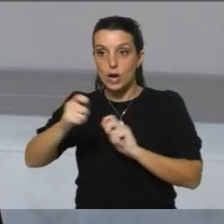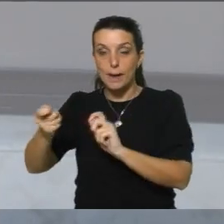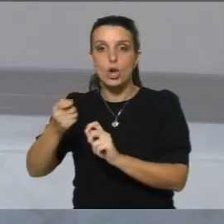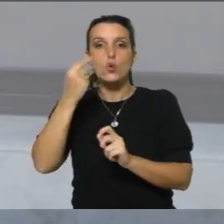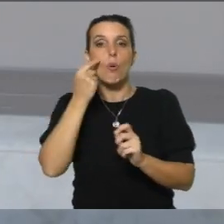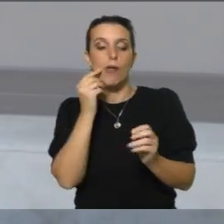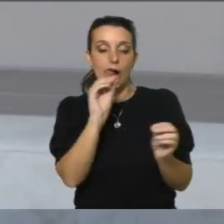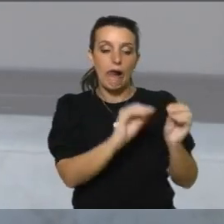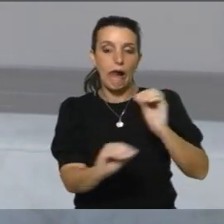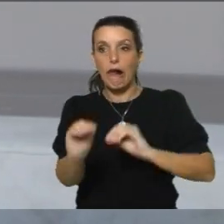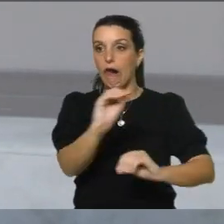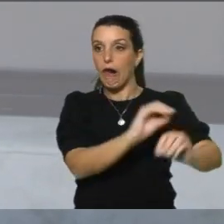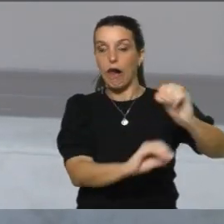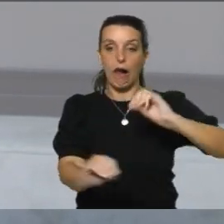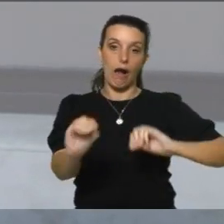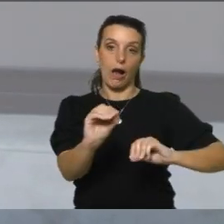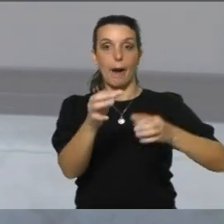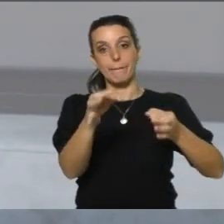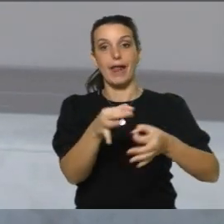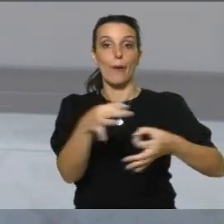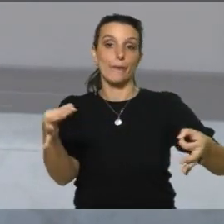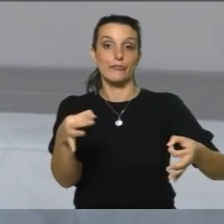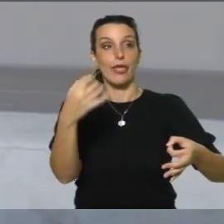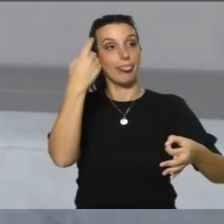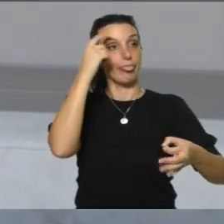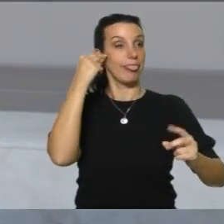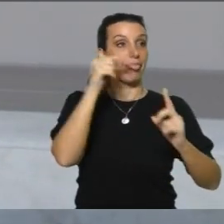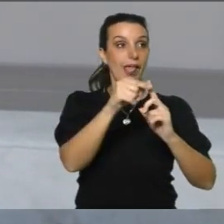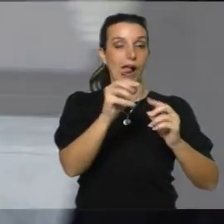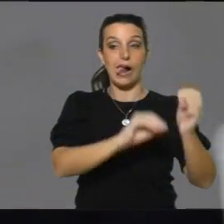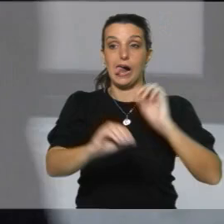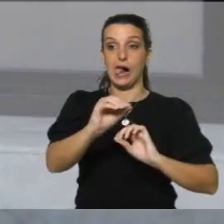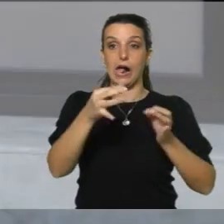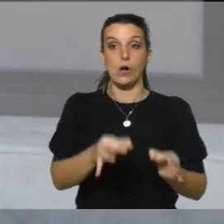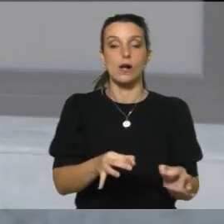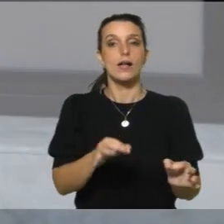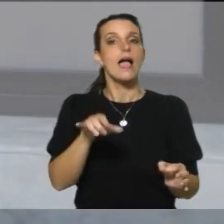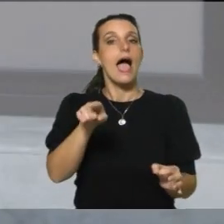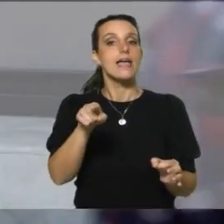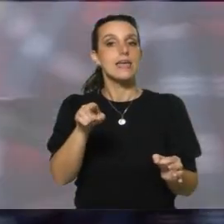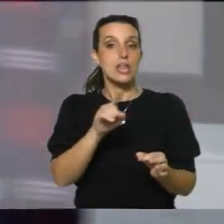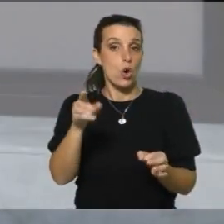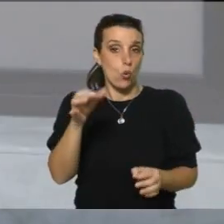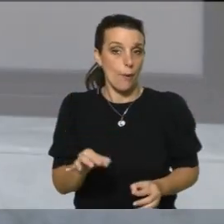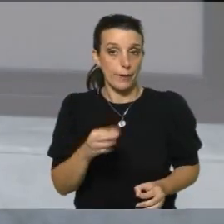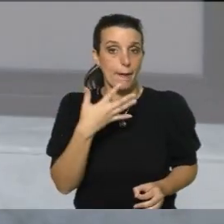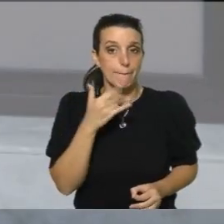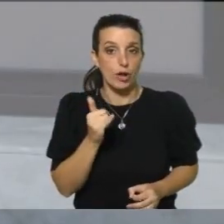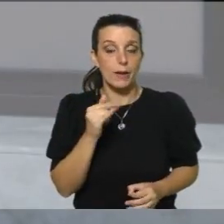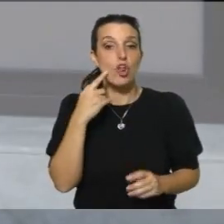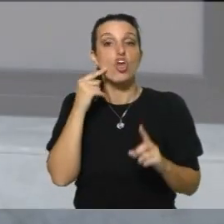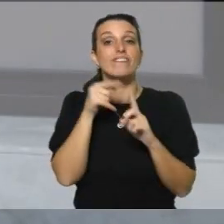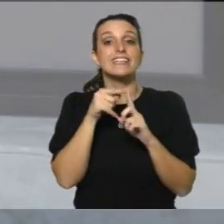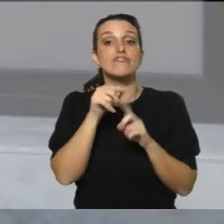números le den eh De acuerdo a sus a sus predicciones ahí en en el cumplimiento de de las metas